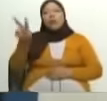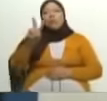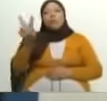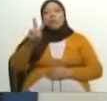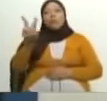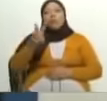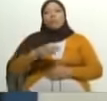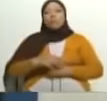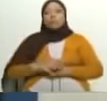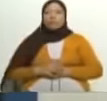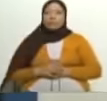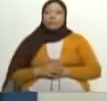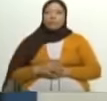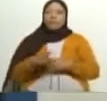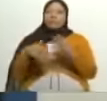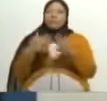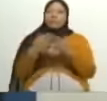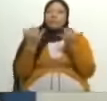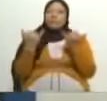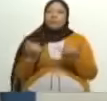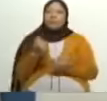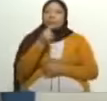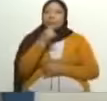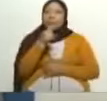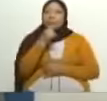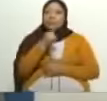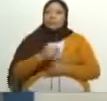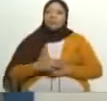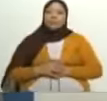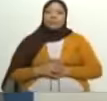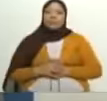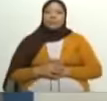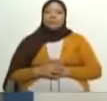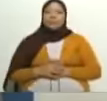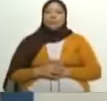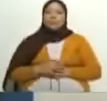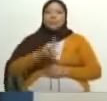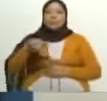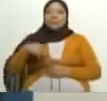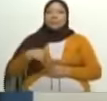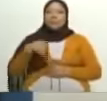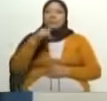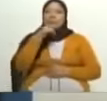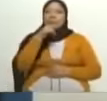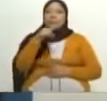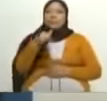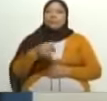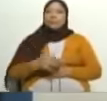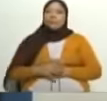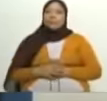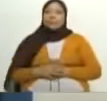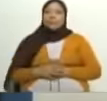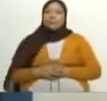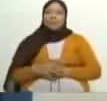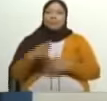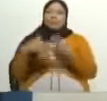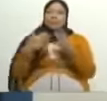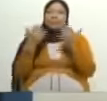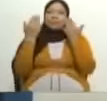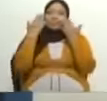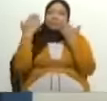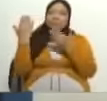venezolanos donde quiera que estén dentro de nuestro territorio fuera de él y segundo a la comunidad